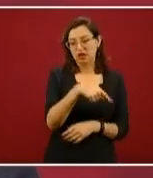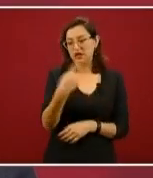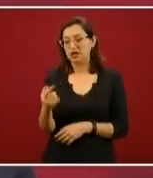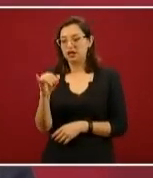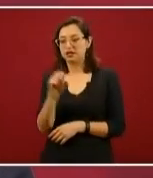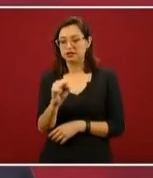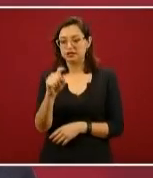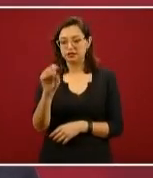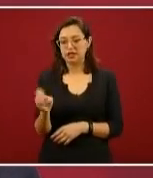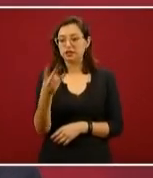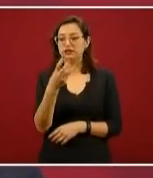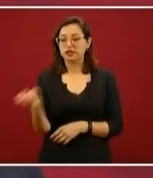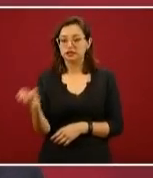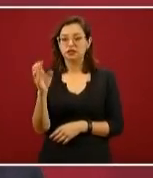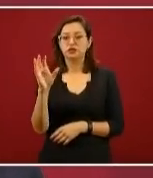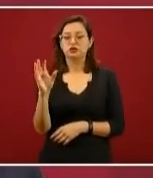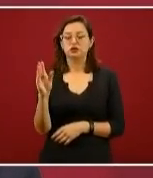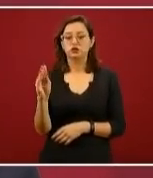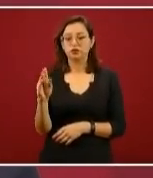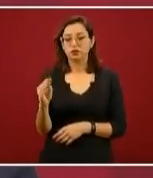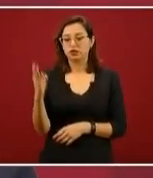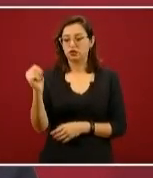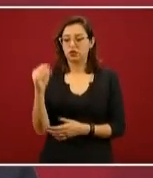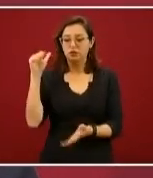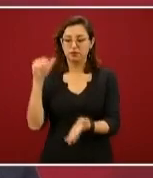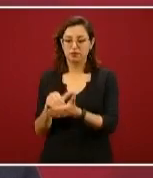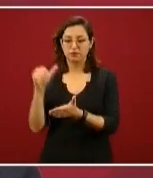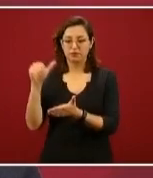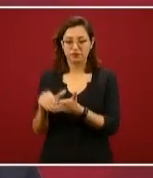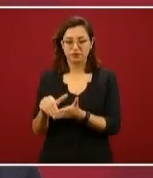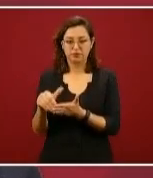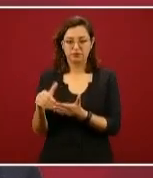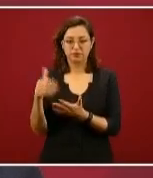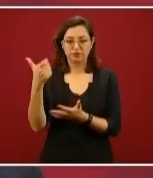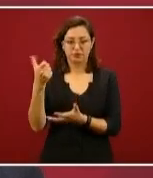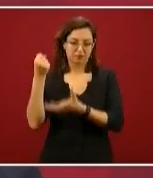ISSSTE de 349.4 millones de pesos.